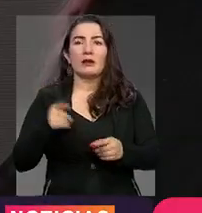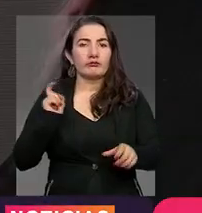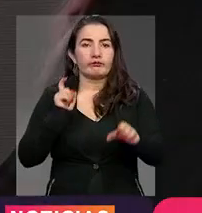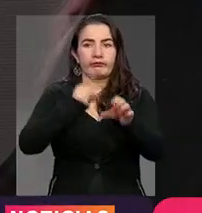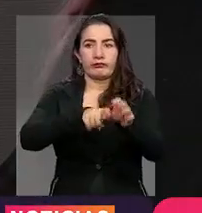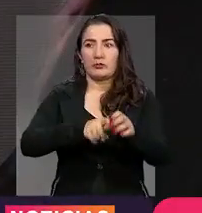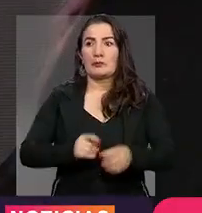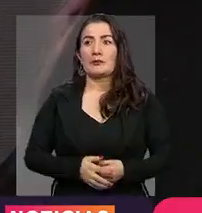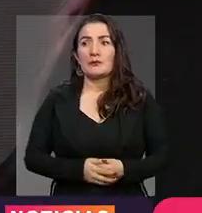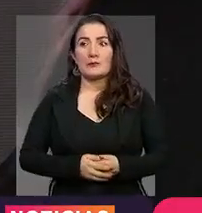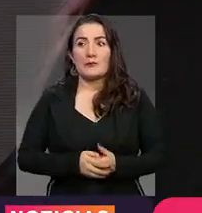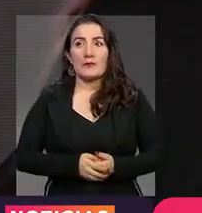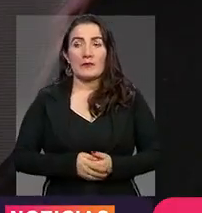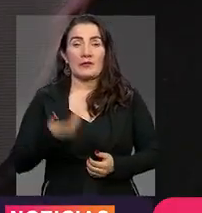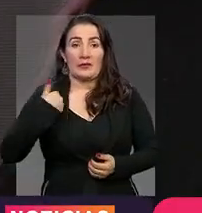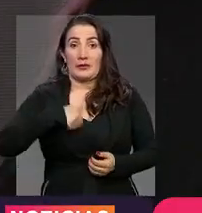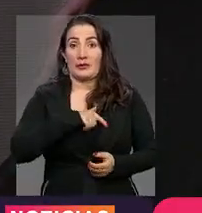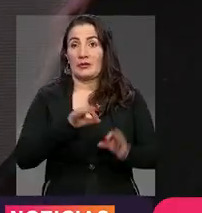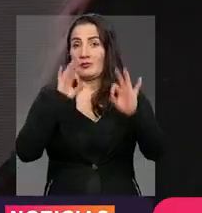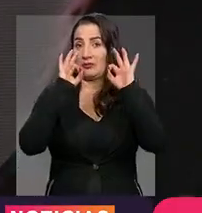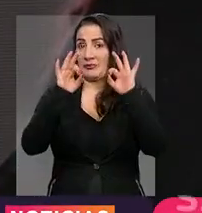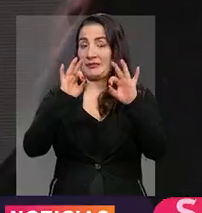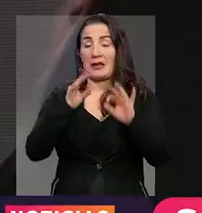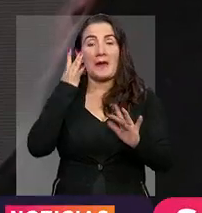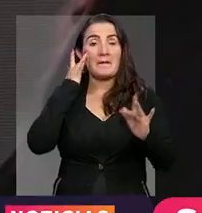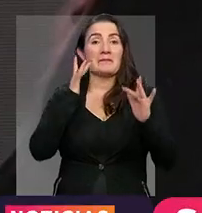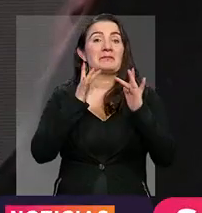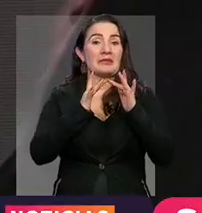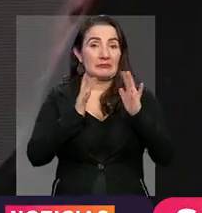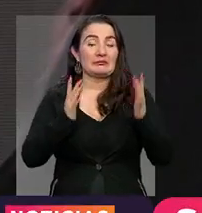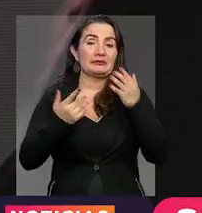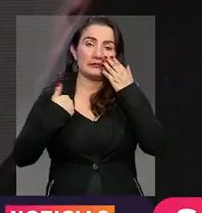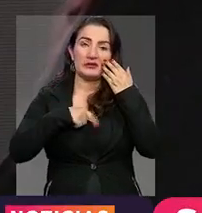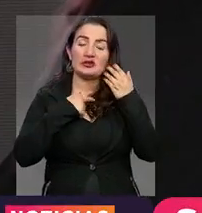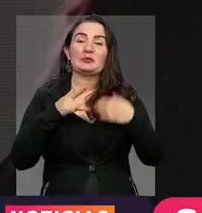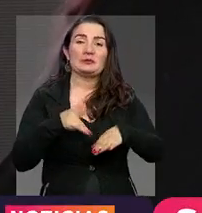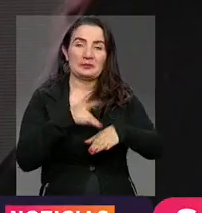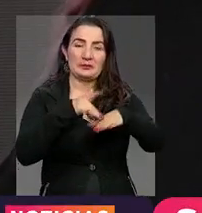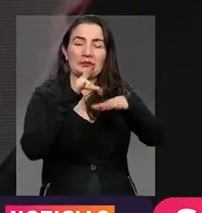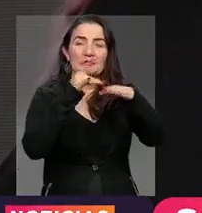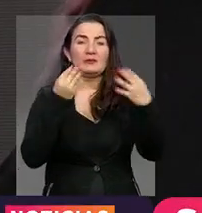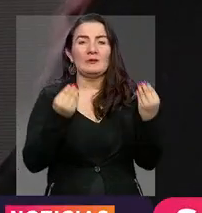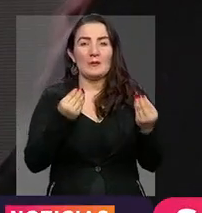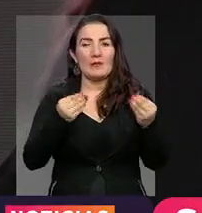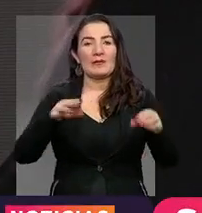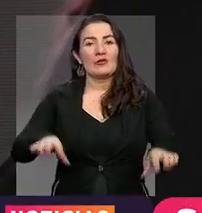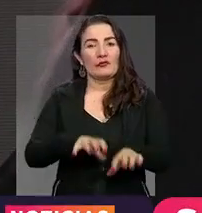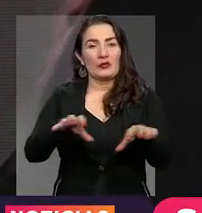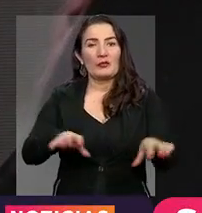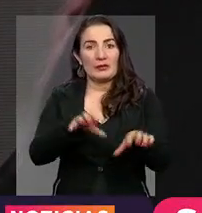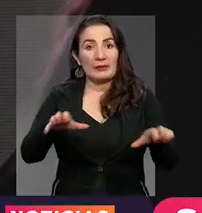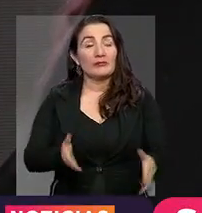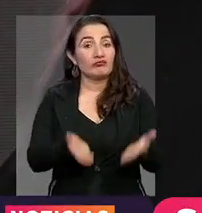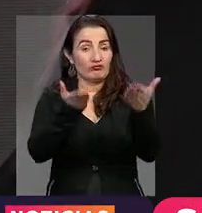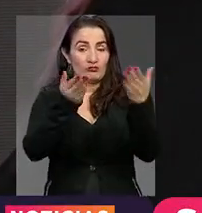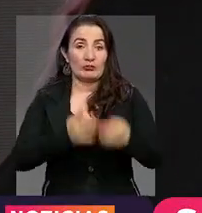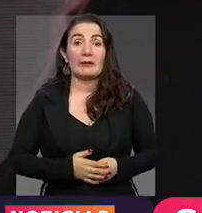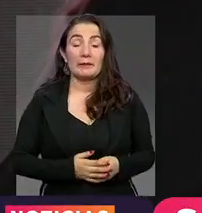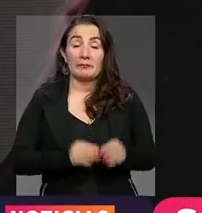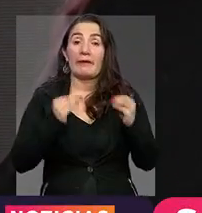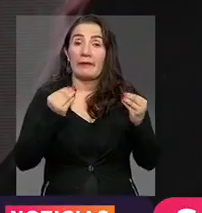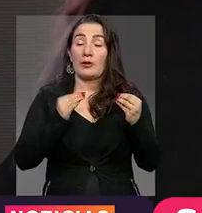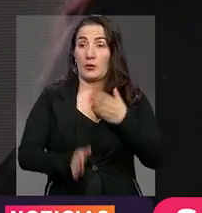iniciativa. Entonces el piloto nos cayó pues como anillo al dedo y estamos muy motivados para fomentarlo, para promocionarlo y